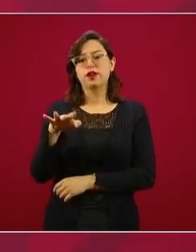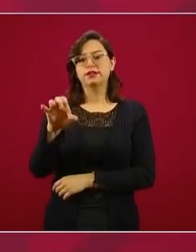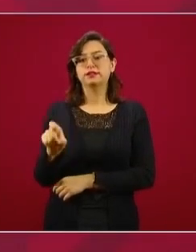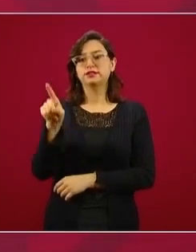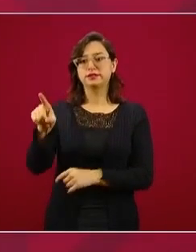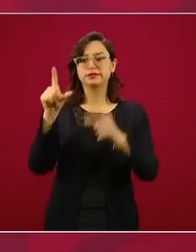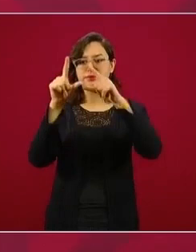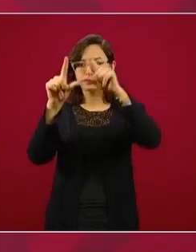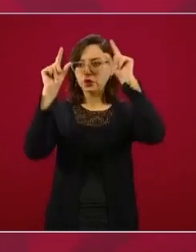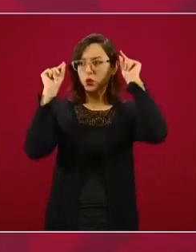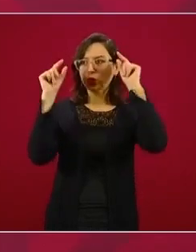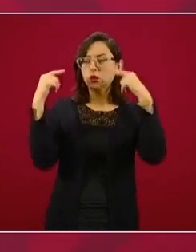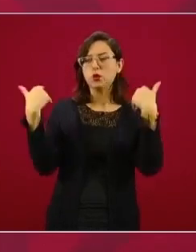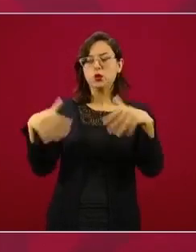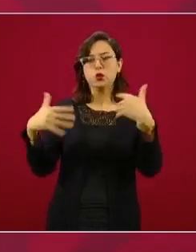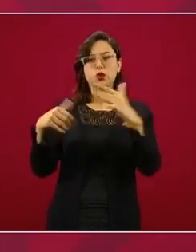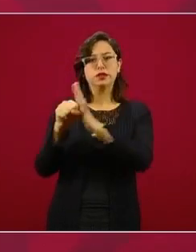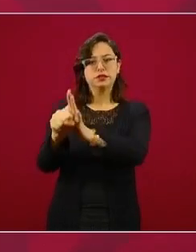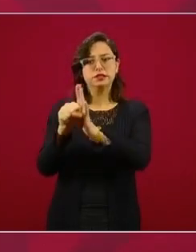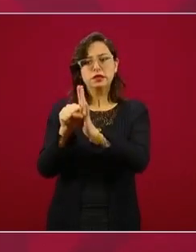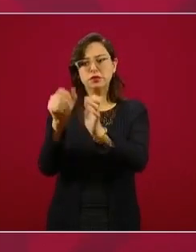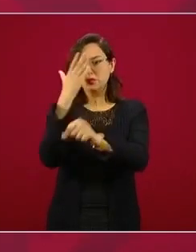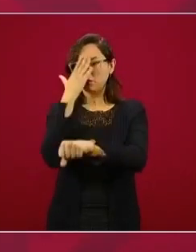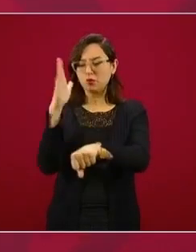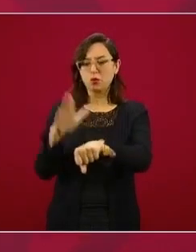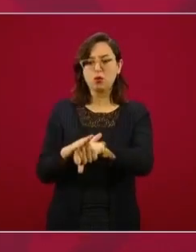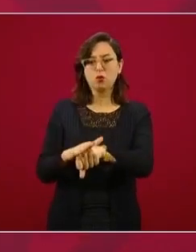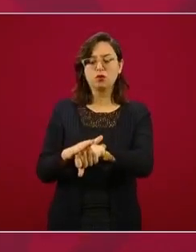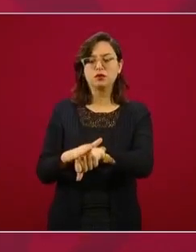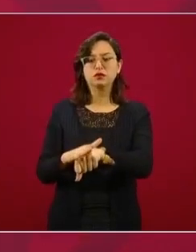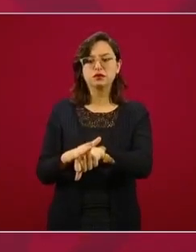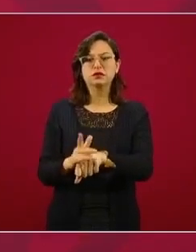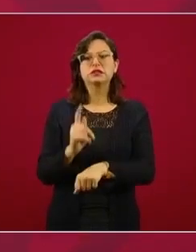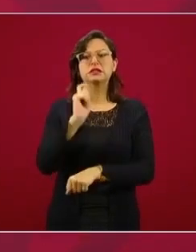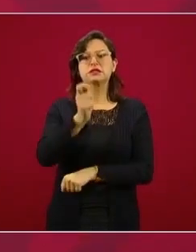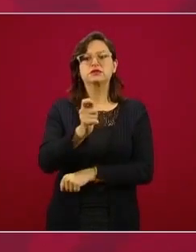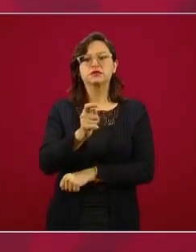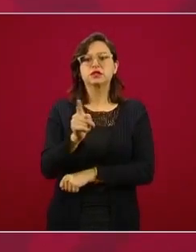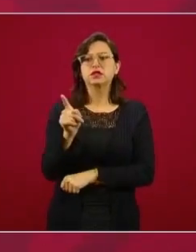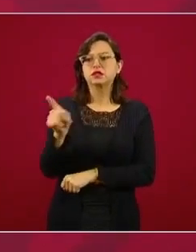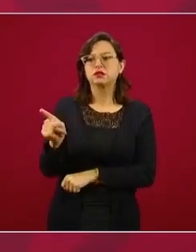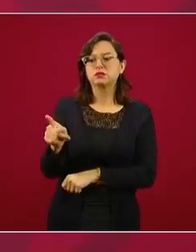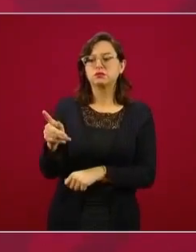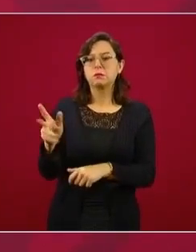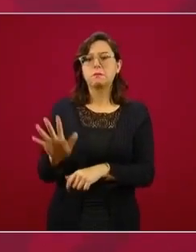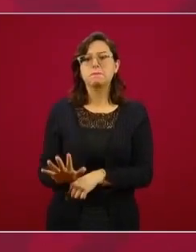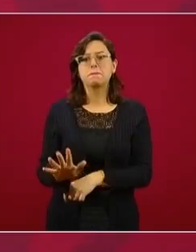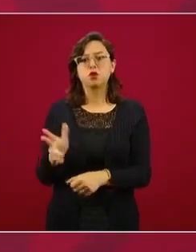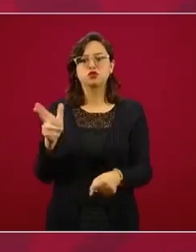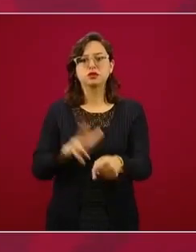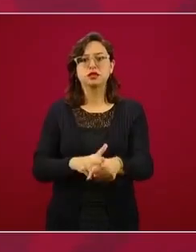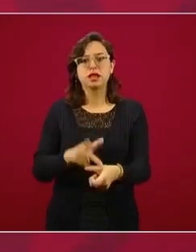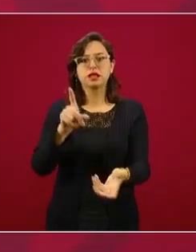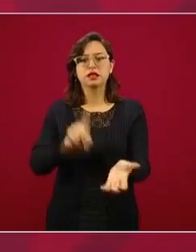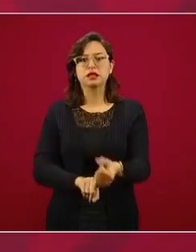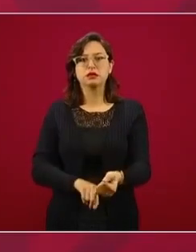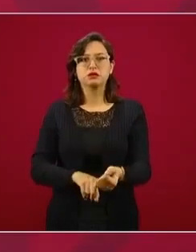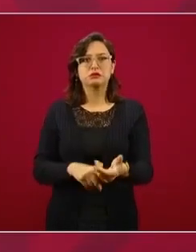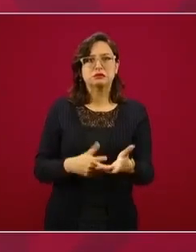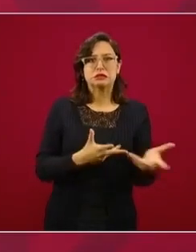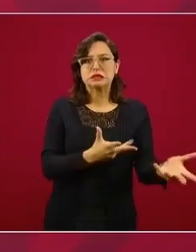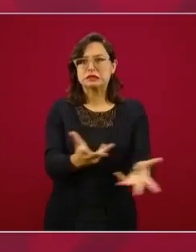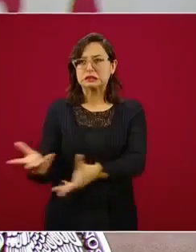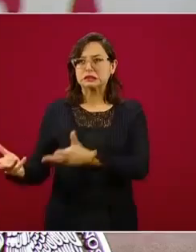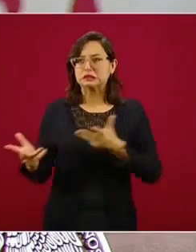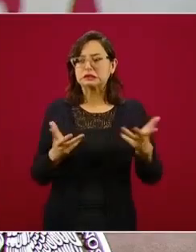símbolo se convirtió en ese figurativo de una lámpara, un faro y una luz en los hospitales. Sin